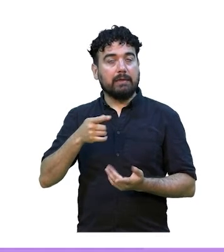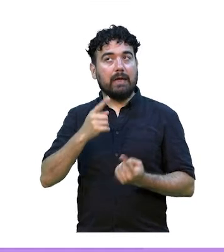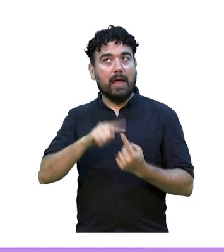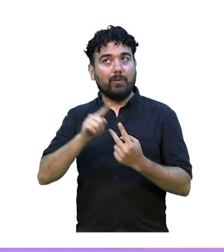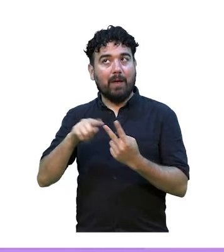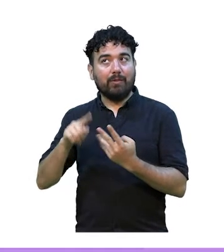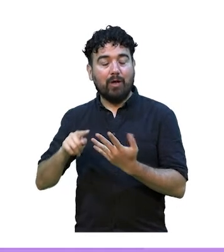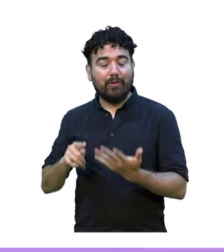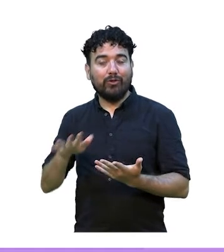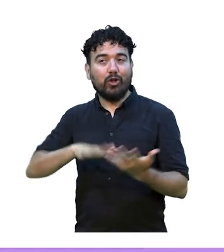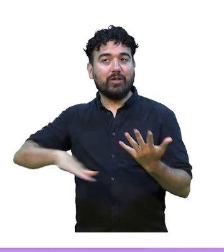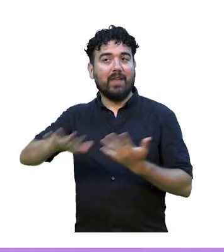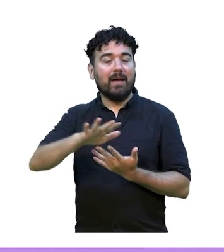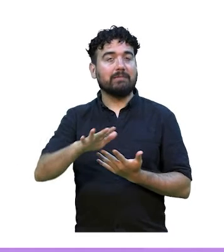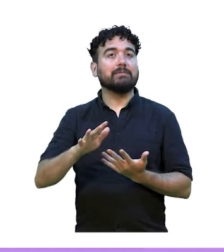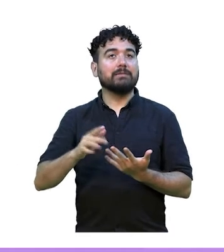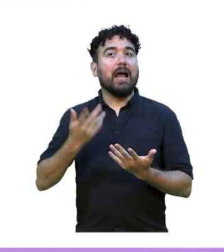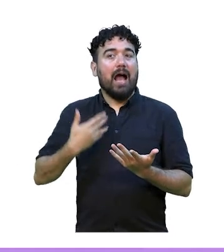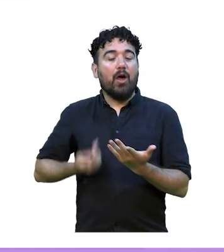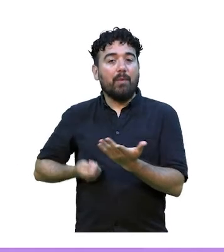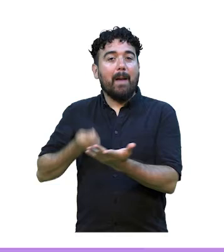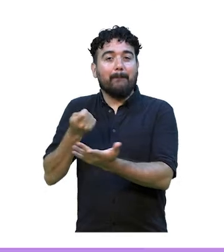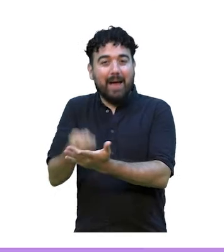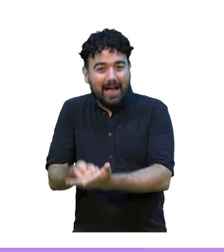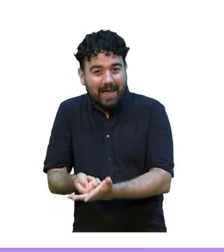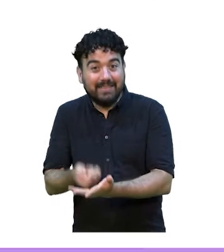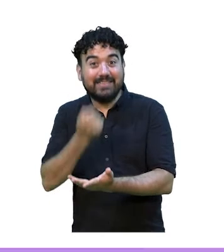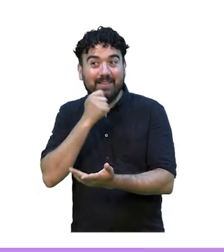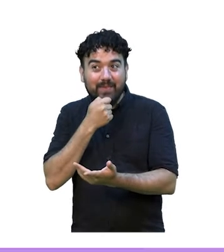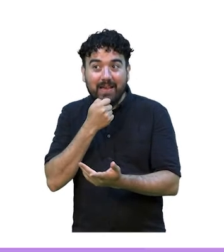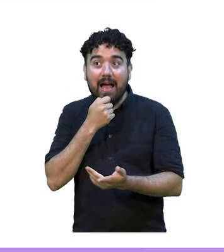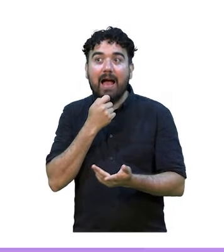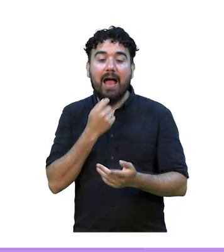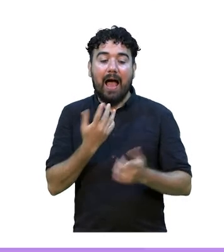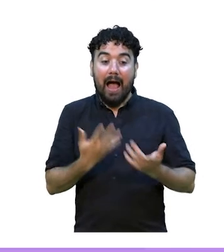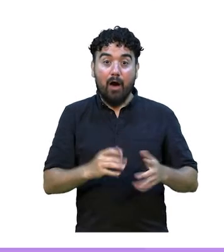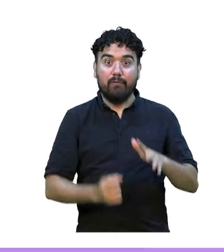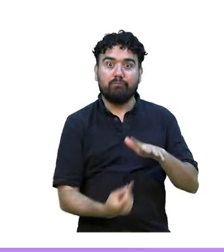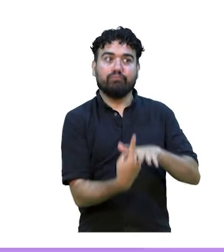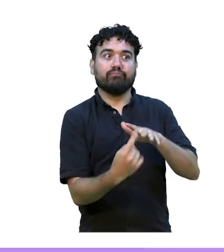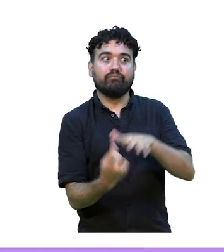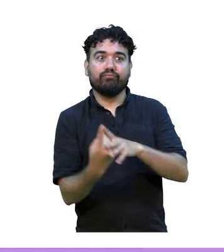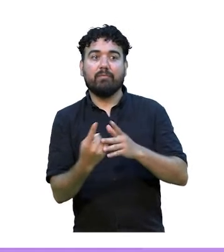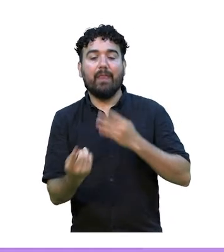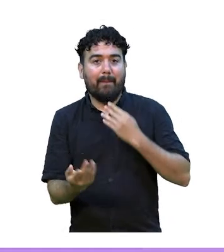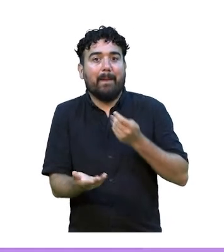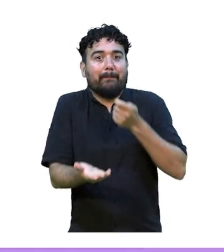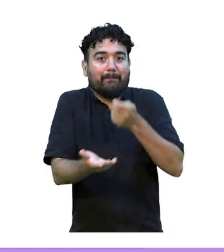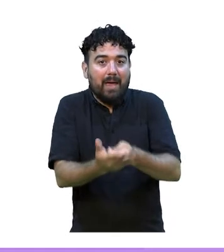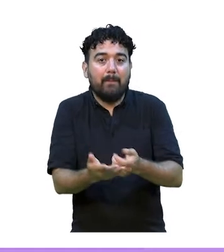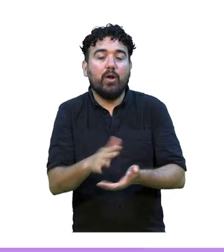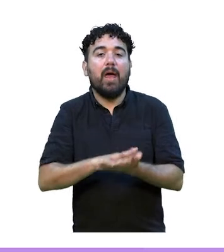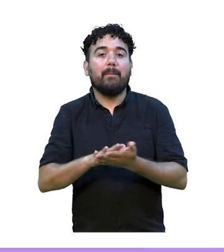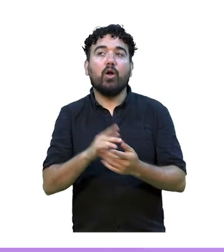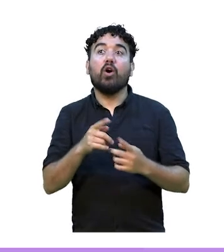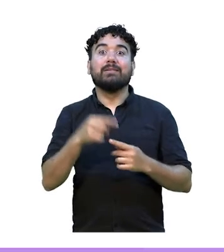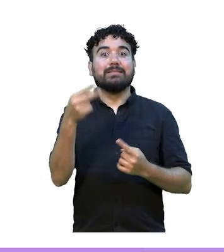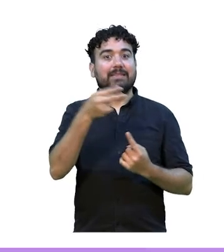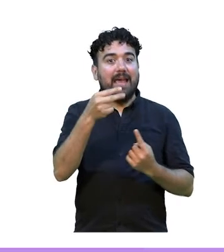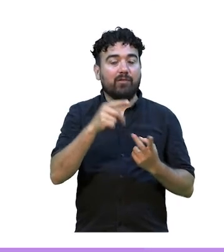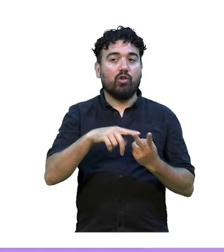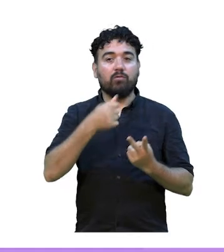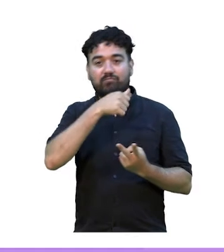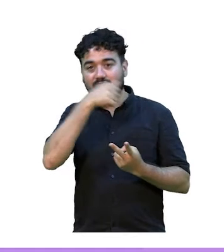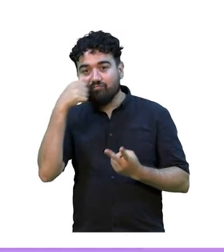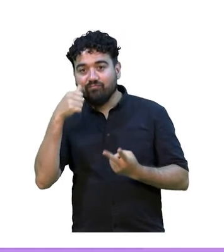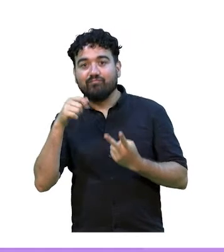digamos, también una deuda que tiene que ver con problemas sociales emergentes. Dentro de eso, las sexualidades, así como los consumos